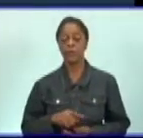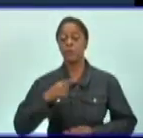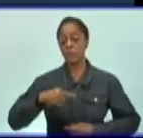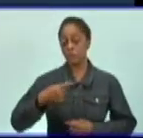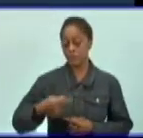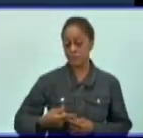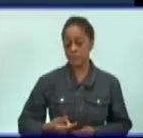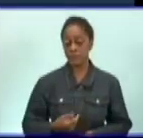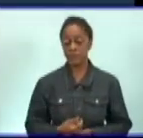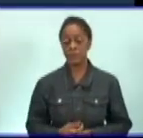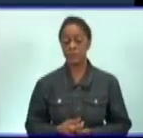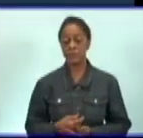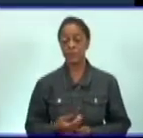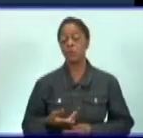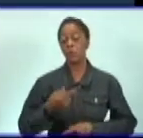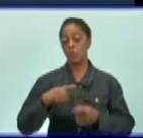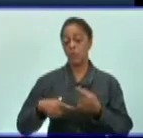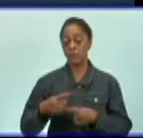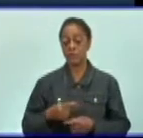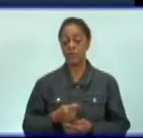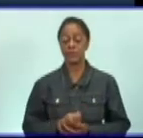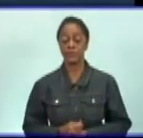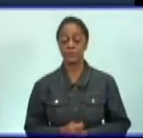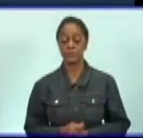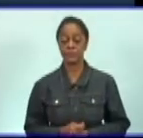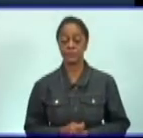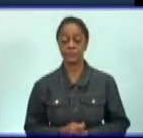consecutivos o alternos.